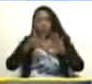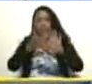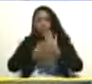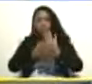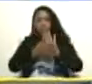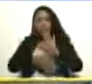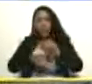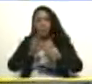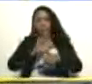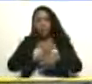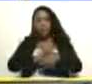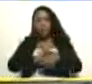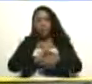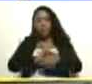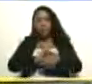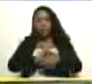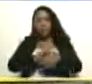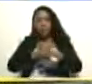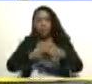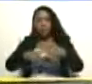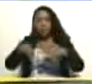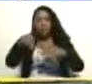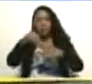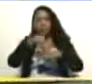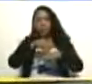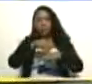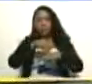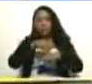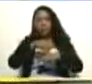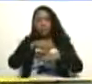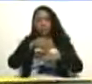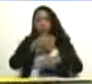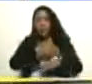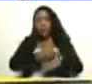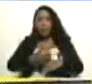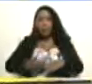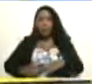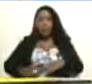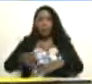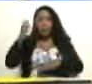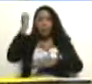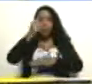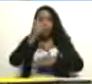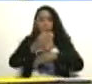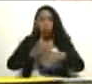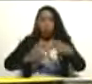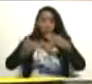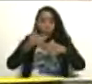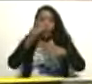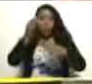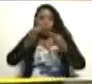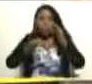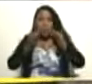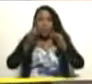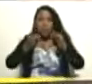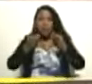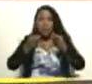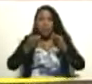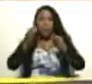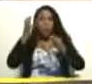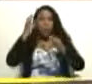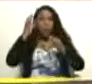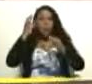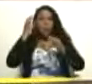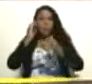Doctora magistrada y presidenta del Tribunal Supremo de Justicia, Gladys Gutiérrez.